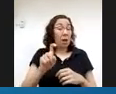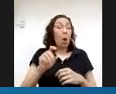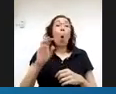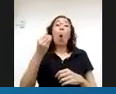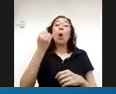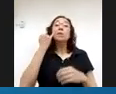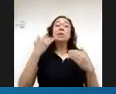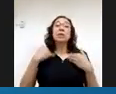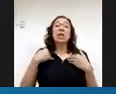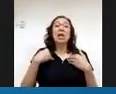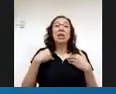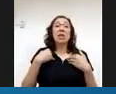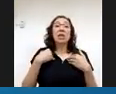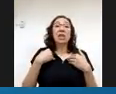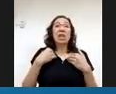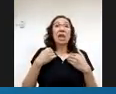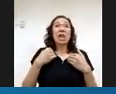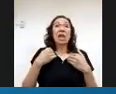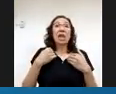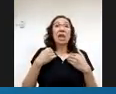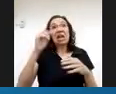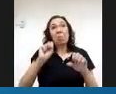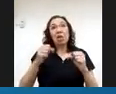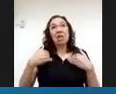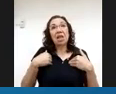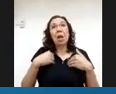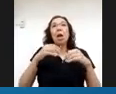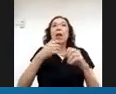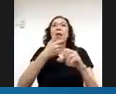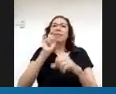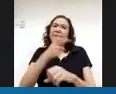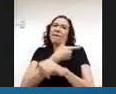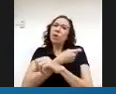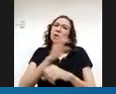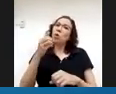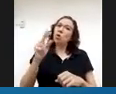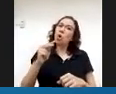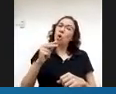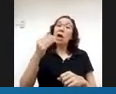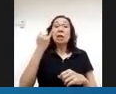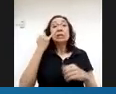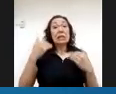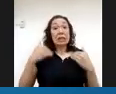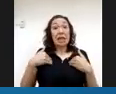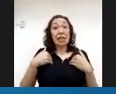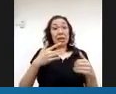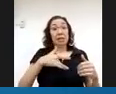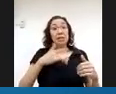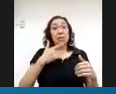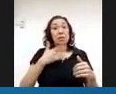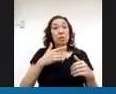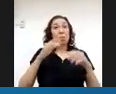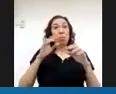tiene sospecha, ¿debería de vacunarse o no? Si tiene una sintomatología